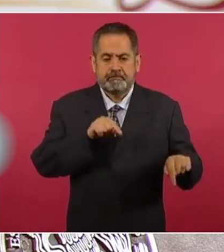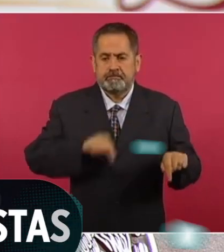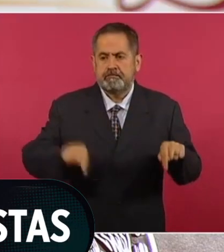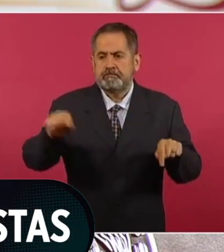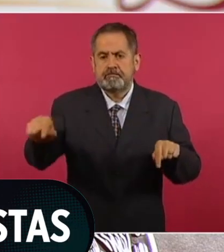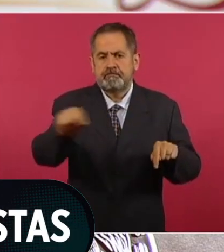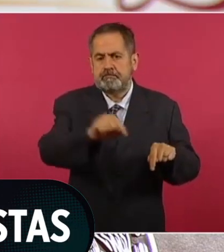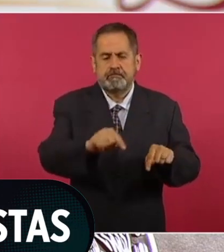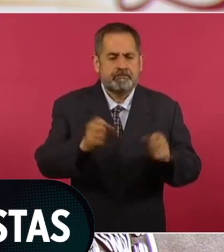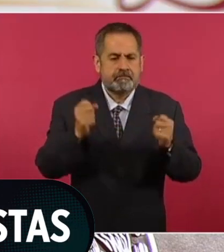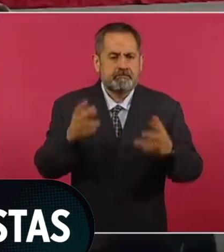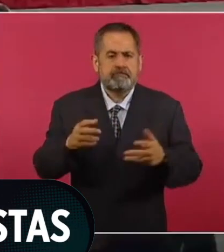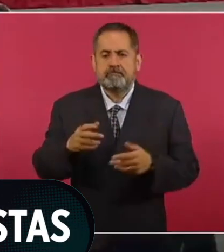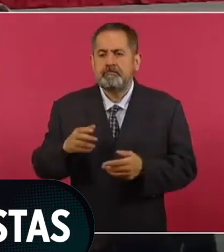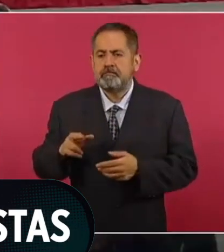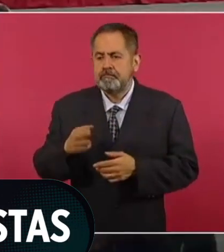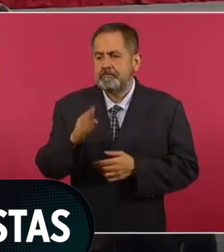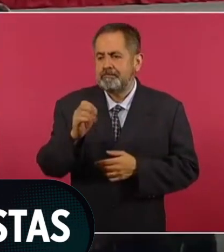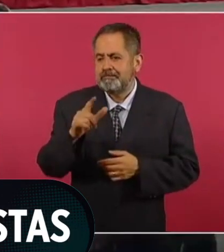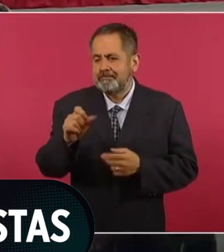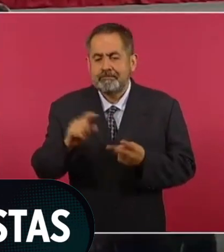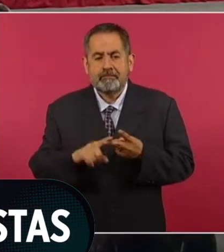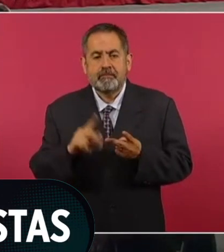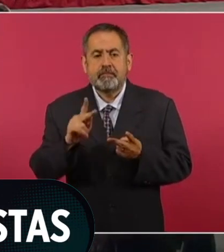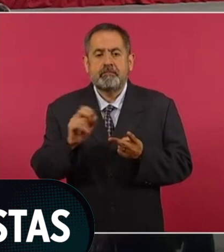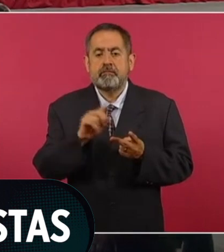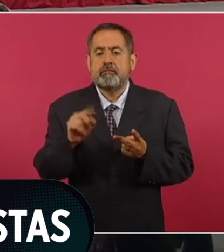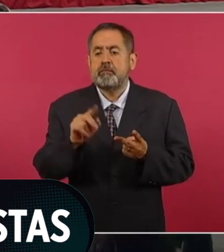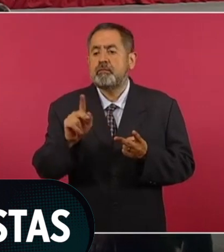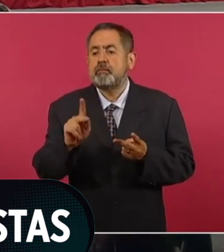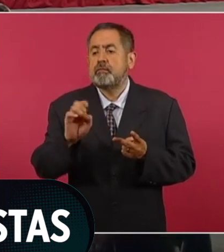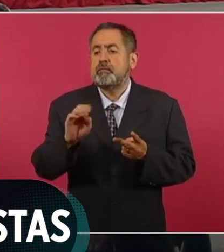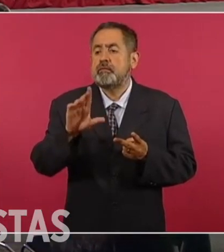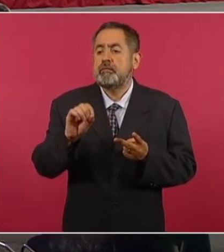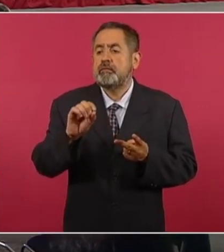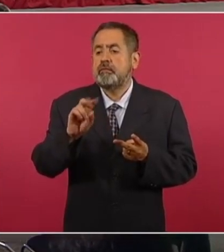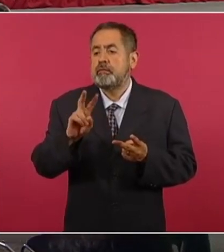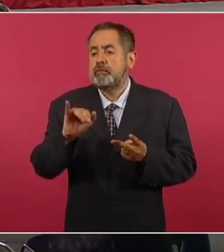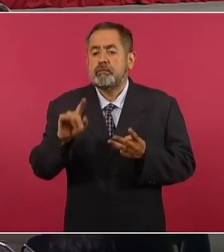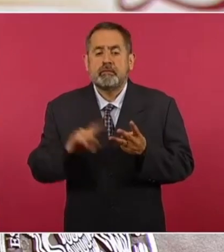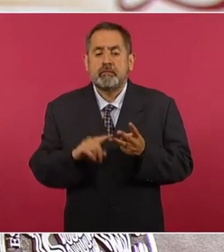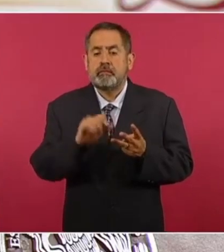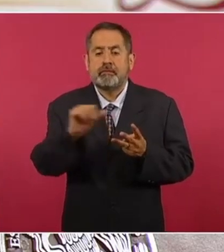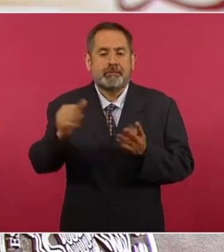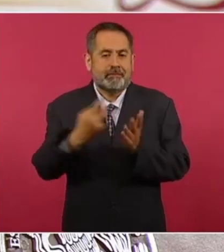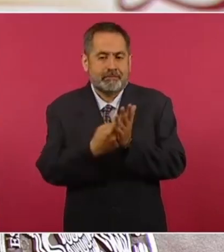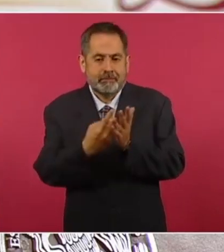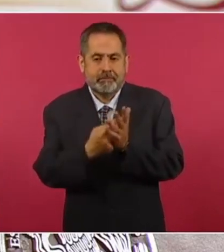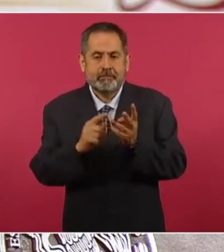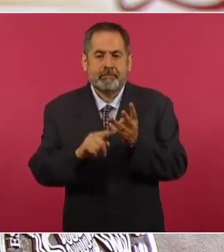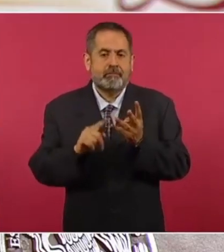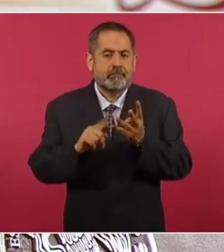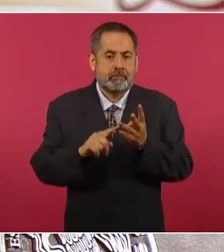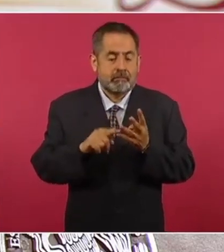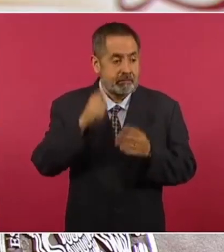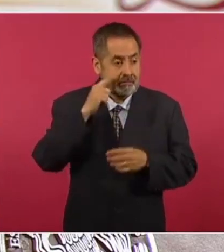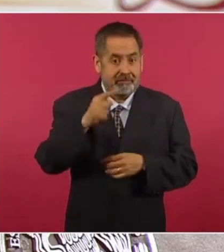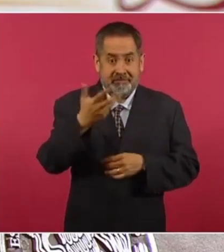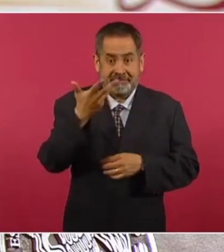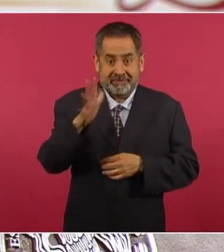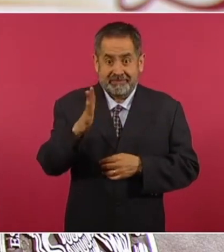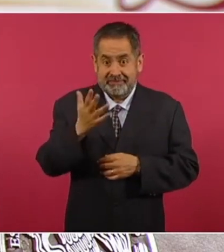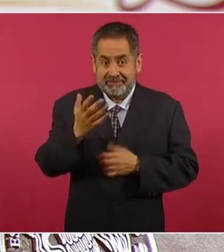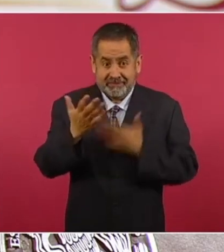La Comisión para la Verdad y el Acceso a la Justicia del caso Ayotzinapa reveló que el coronel José Rodríguez Pérez ordenó la ejecución de 6 de los